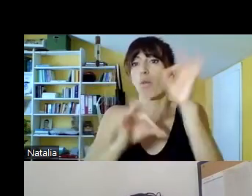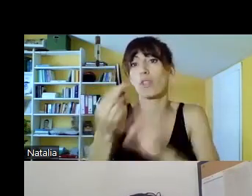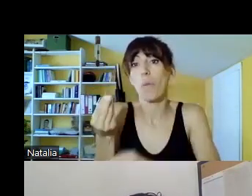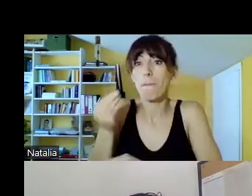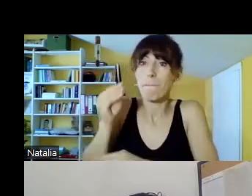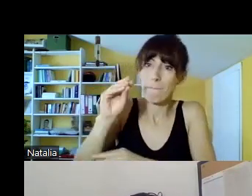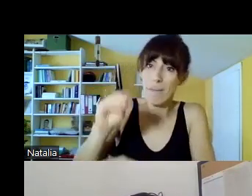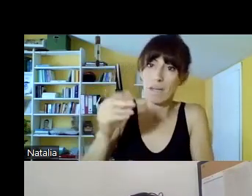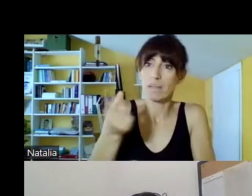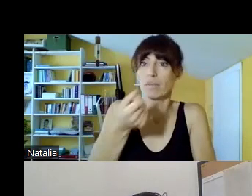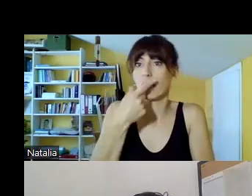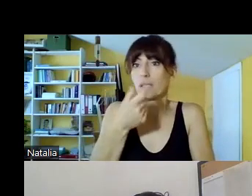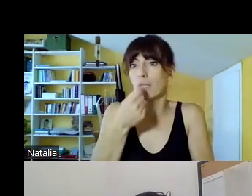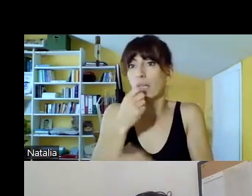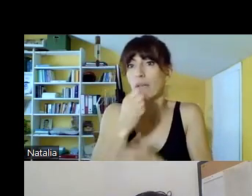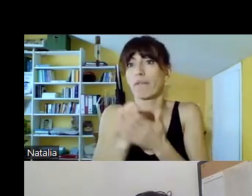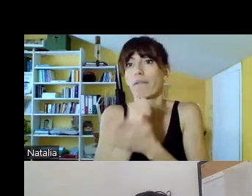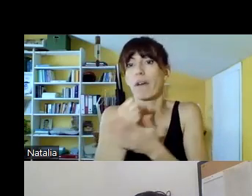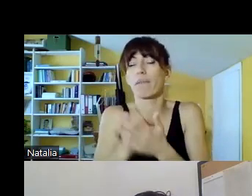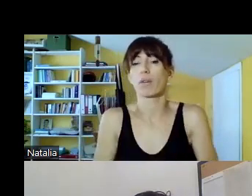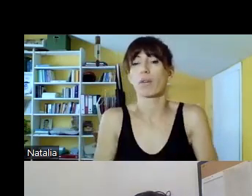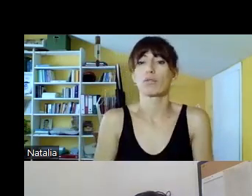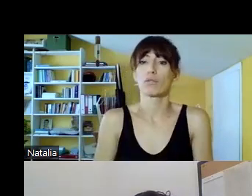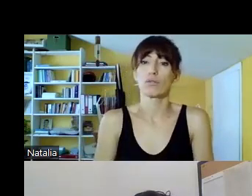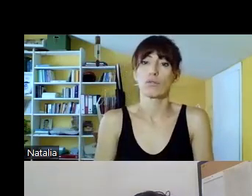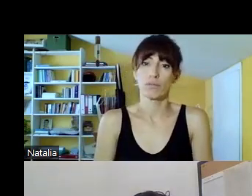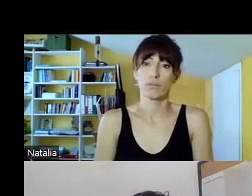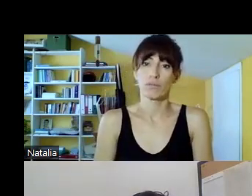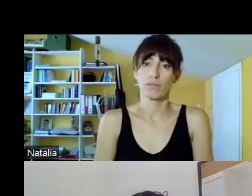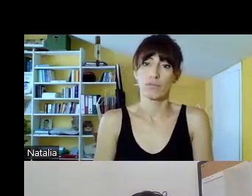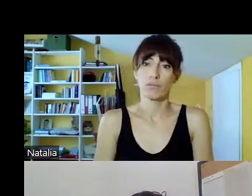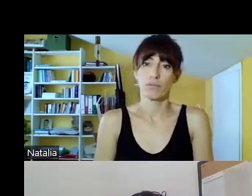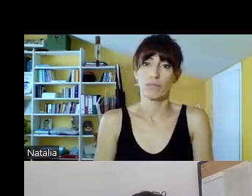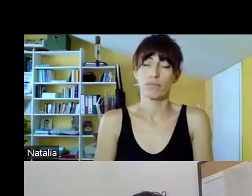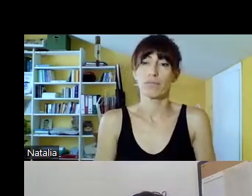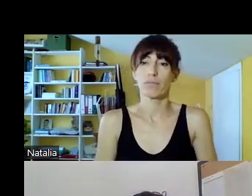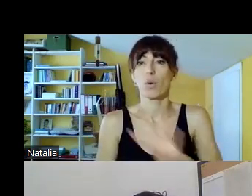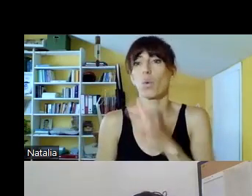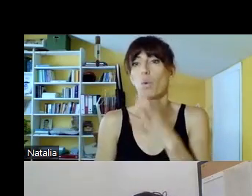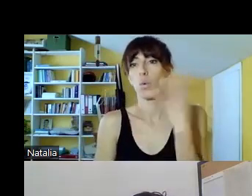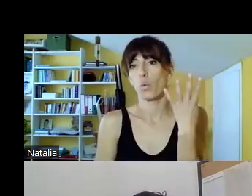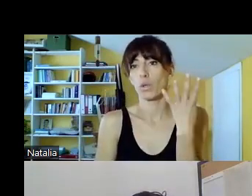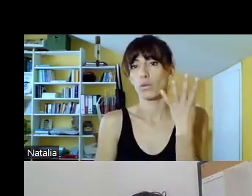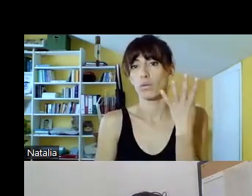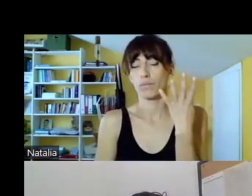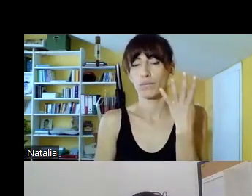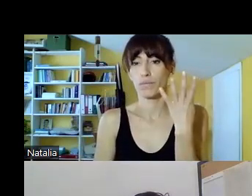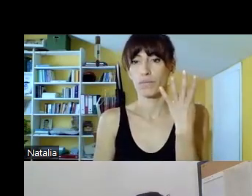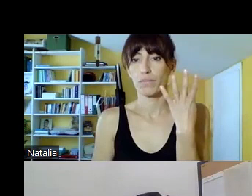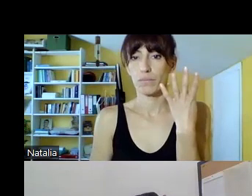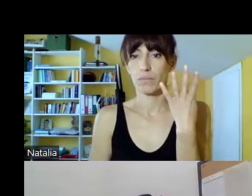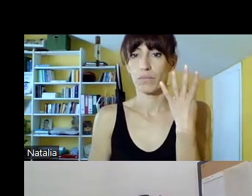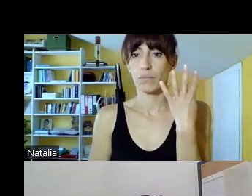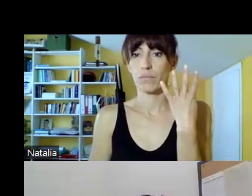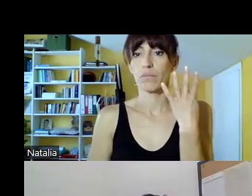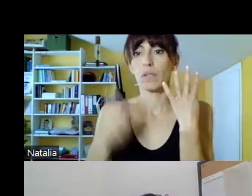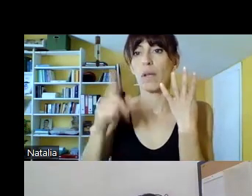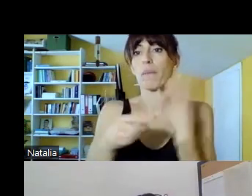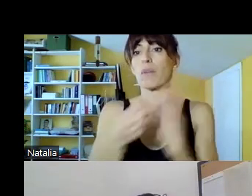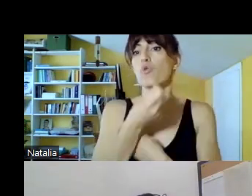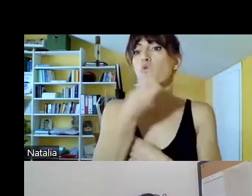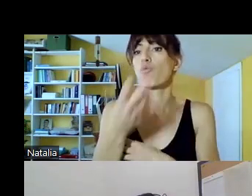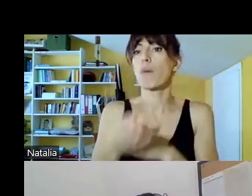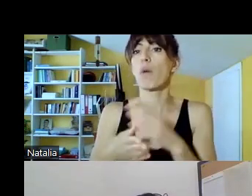psicofármacos. Y por último, en el modelo 4, que se incluye también el ajuste por el número de visitas